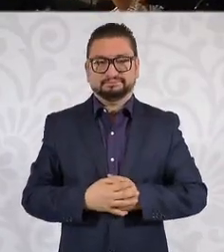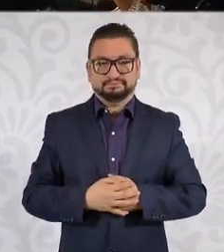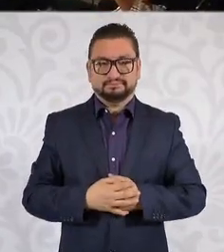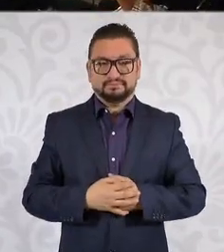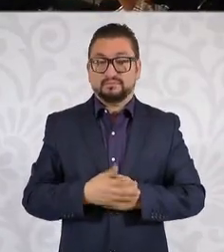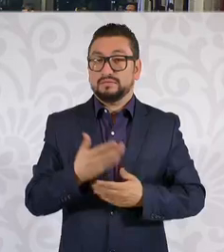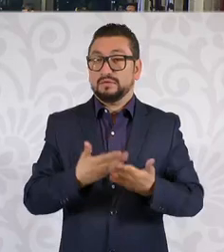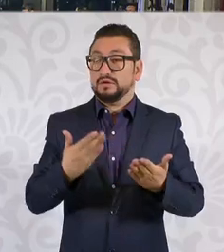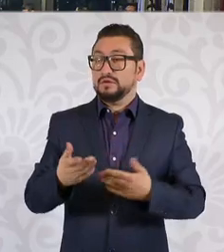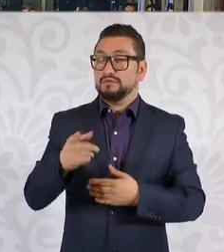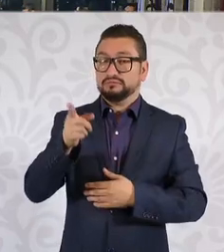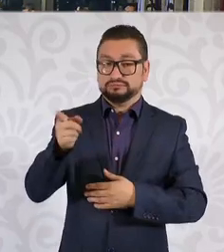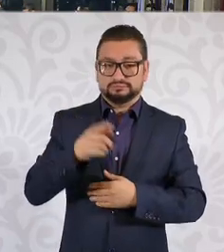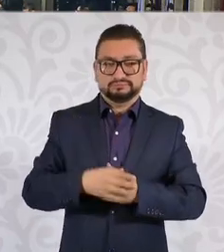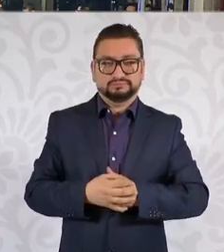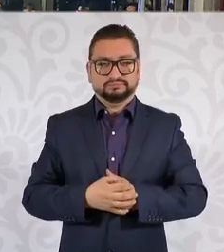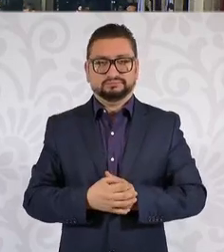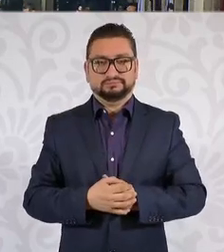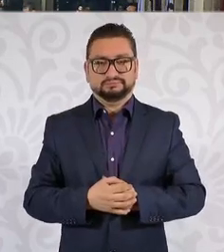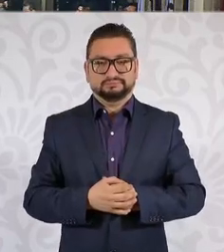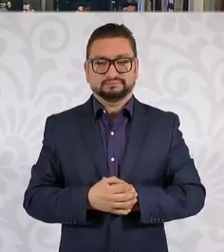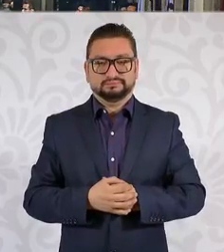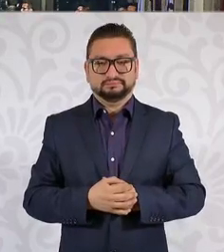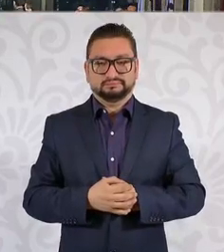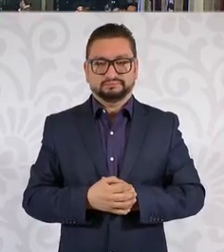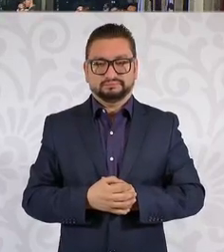Ahora de este lado, ¿verdad? Acá.